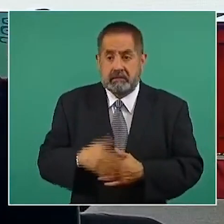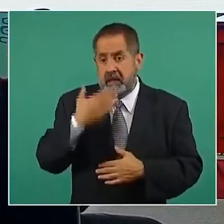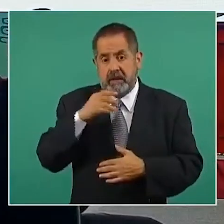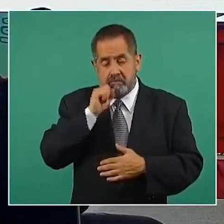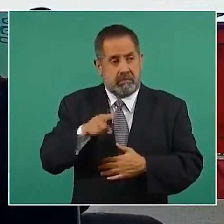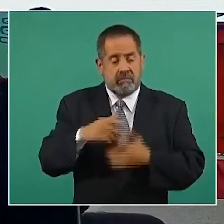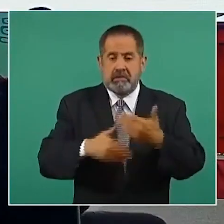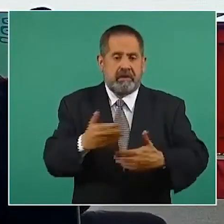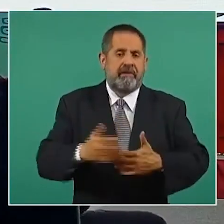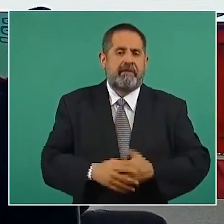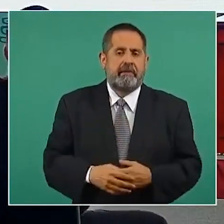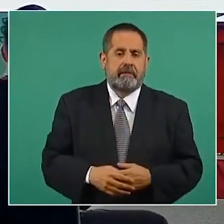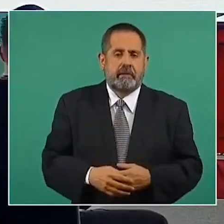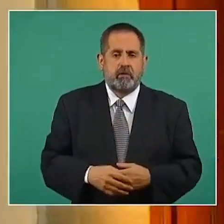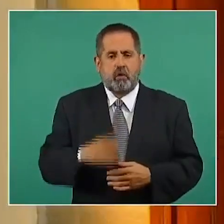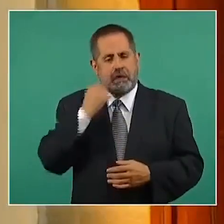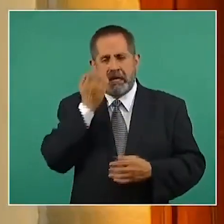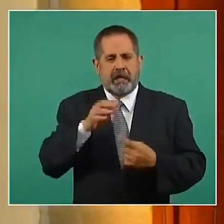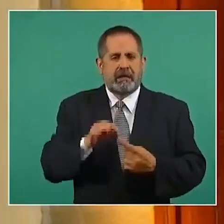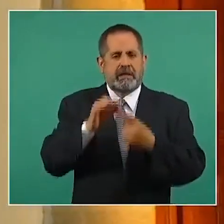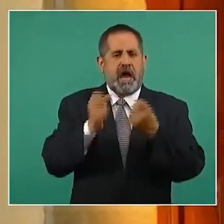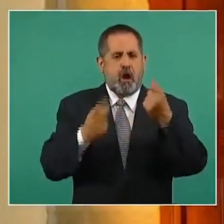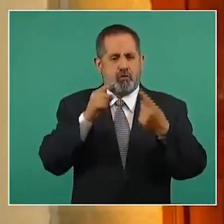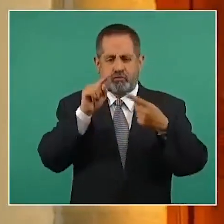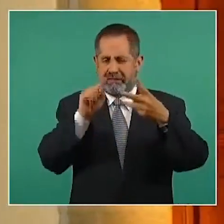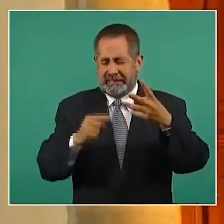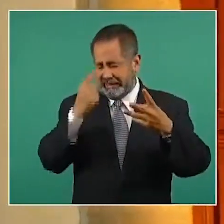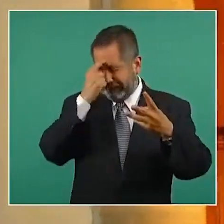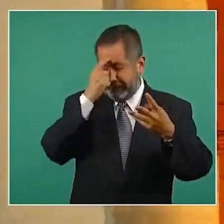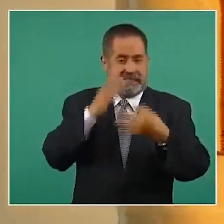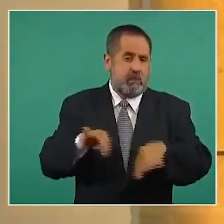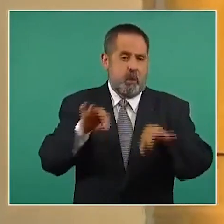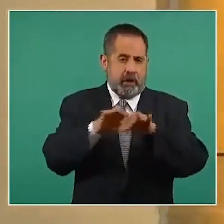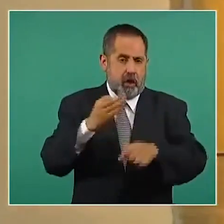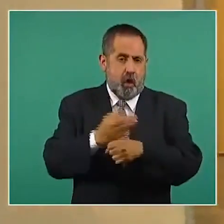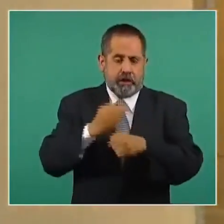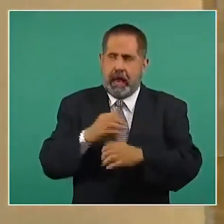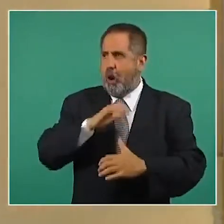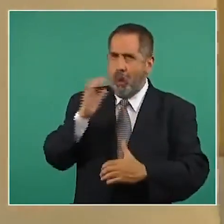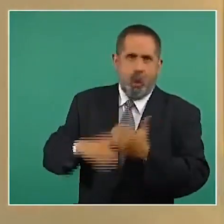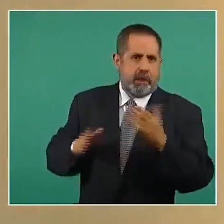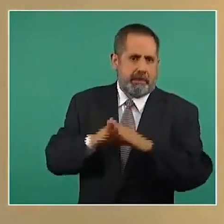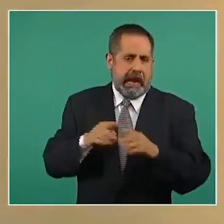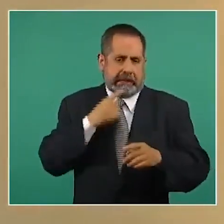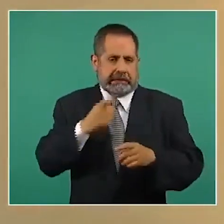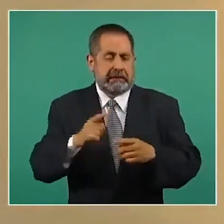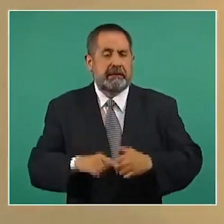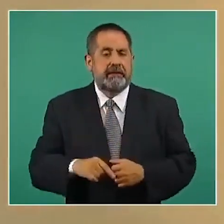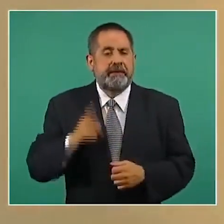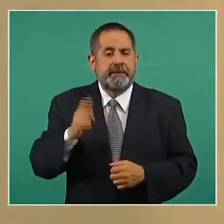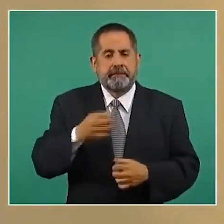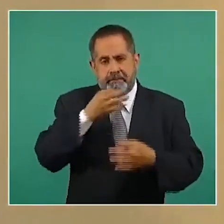otros canales. Pero quería hacer mención de algunos puntos que considero relevantes en esta sesión de cierre. Uno es